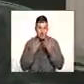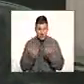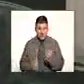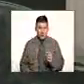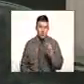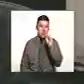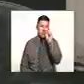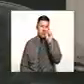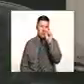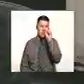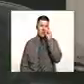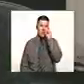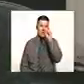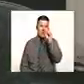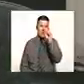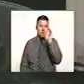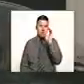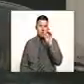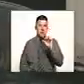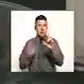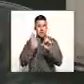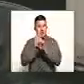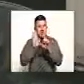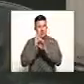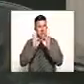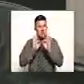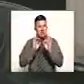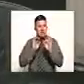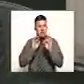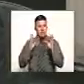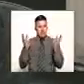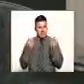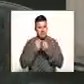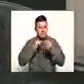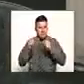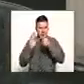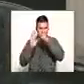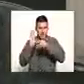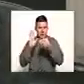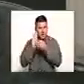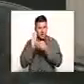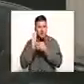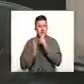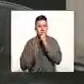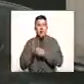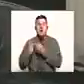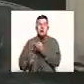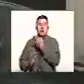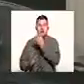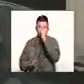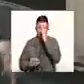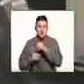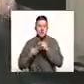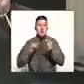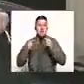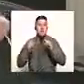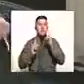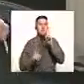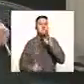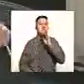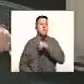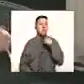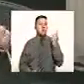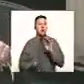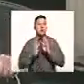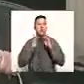un mínimo grado de legitimidad para dar la discusión de reforma tributaria, tiene que abordar la discusión sobre los salarios